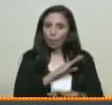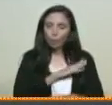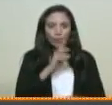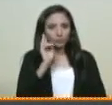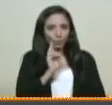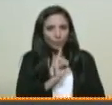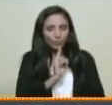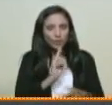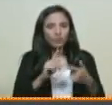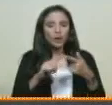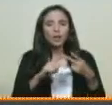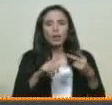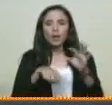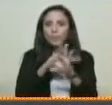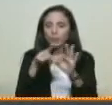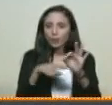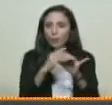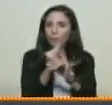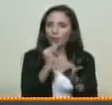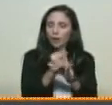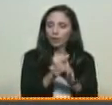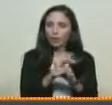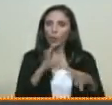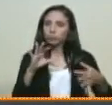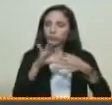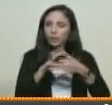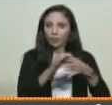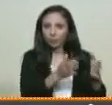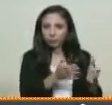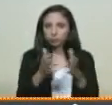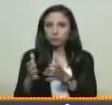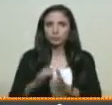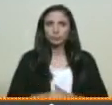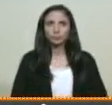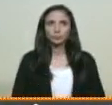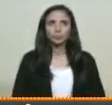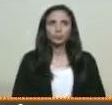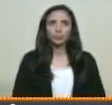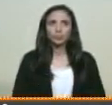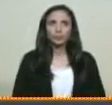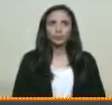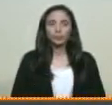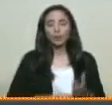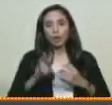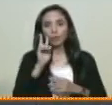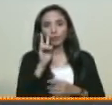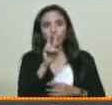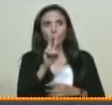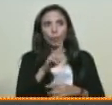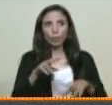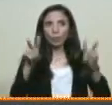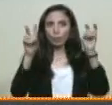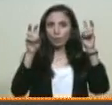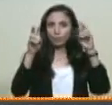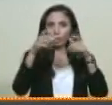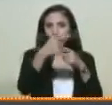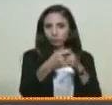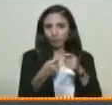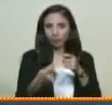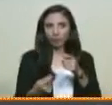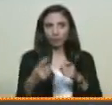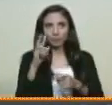país. Avanzar hacia la estabilidad económica del país. Aquí tengo las denominaciones. La